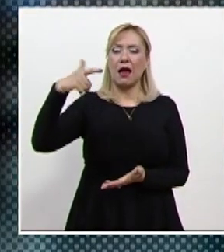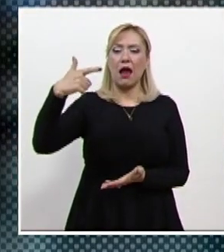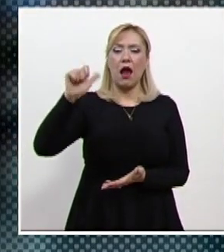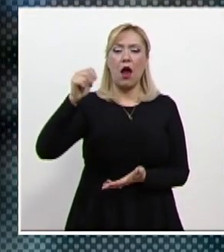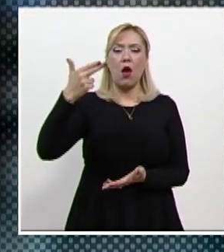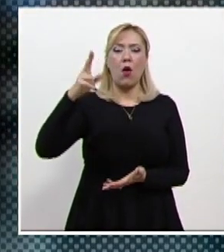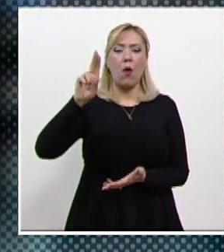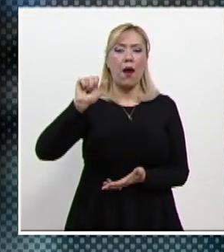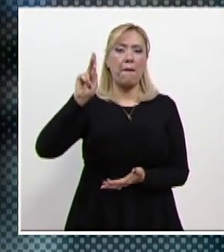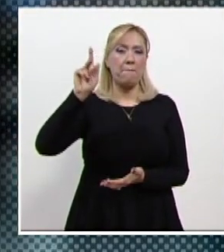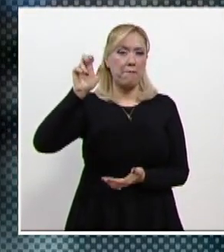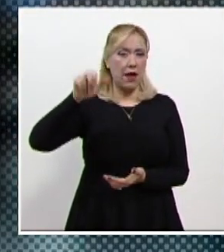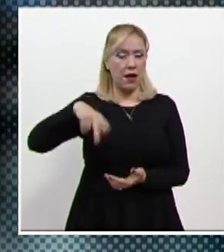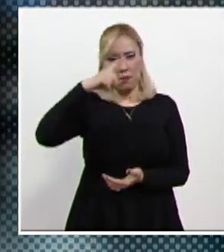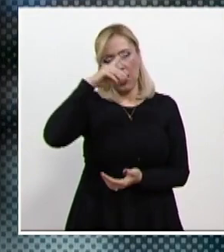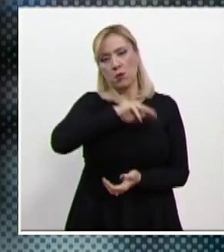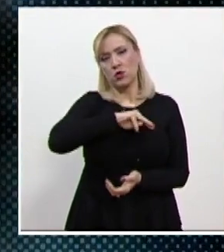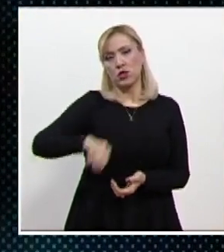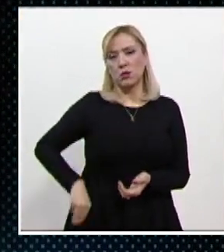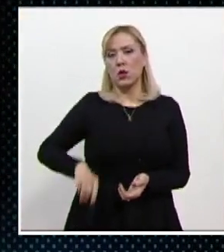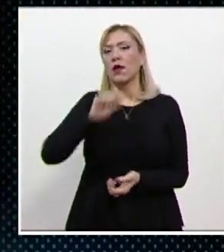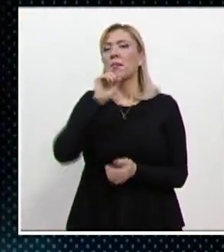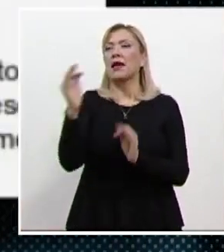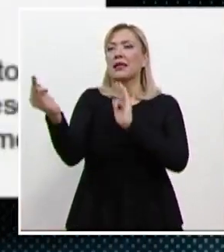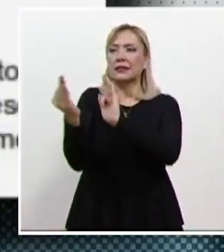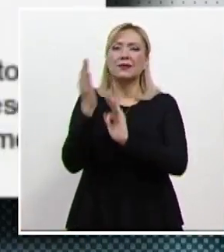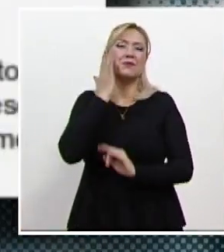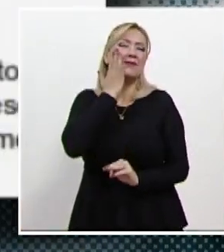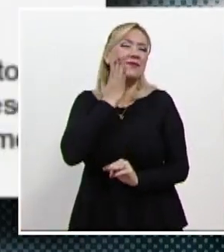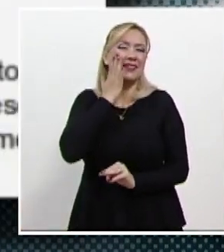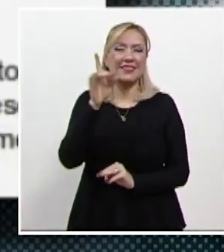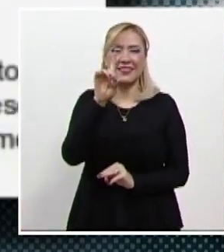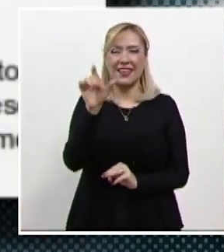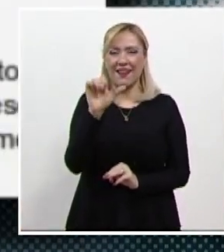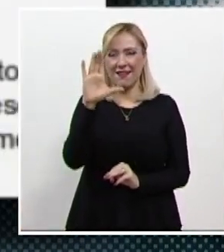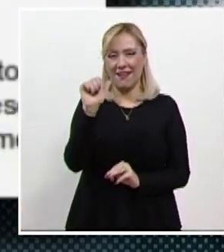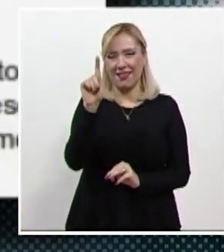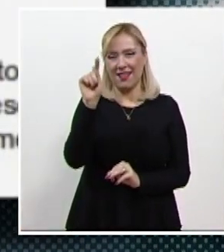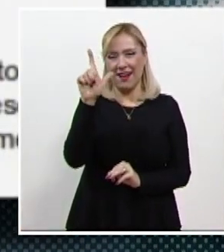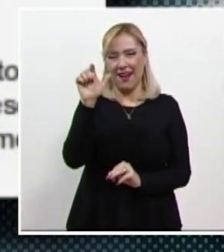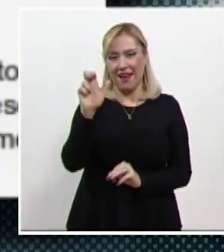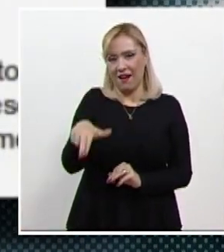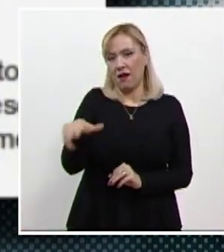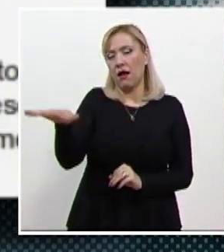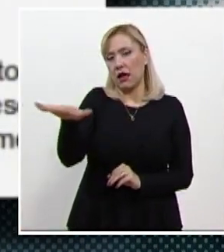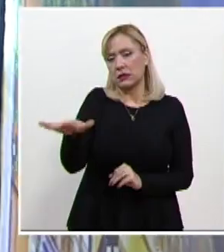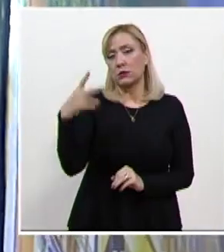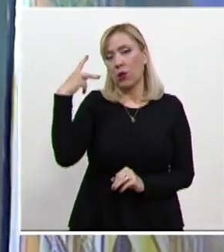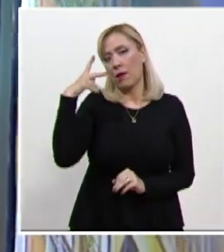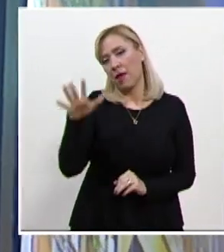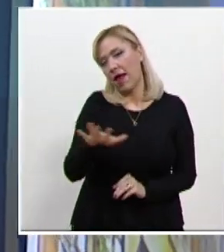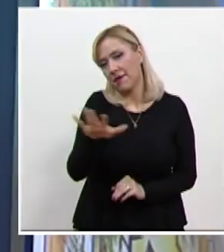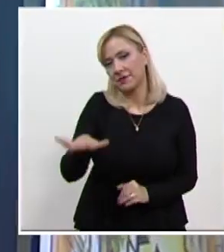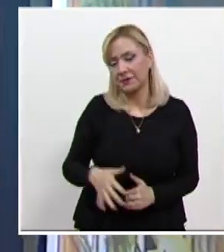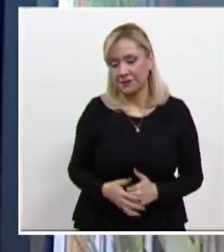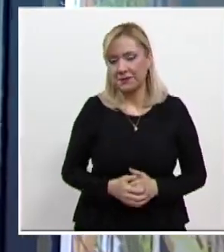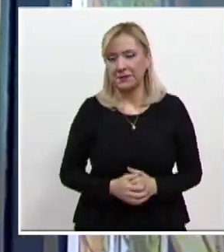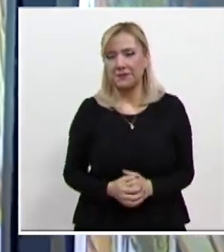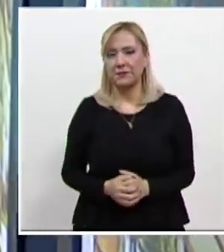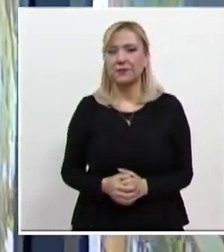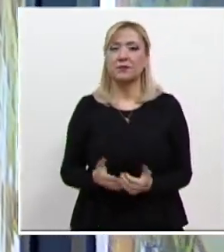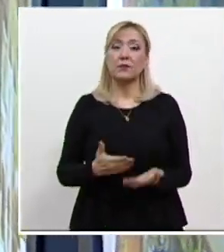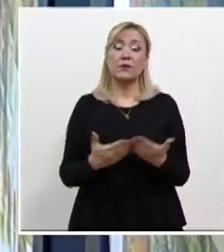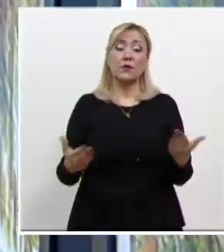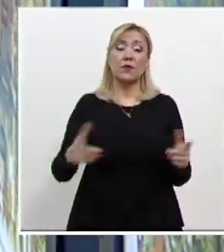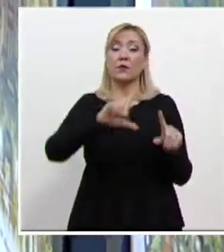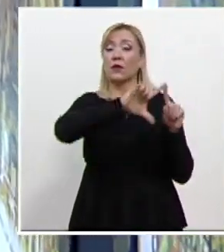también los juicios del municipio de Zacatlán. Para el canal del Poder Judicial de la Federación, Jesús Daza. La Escuela